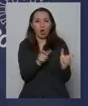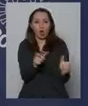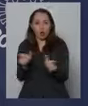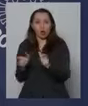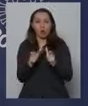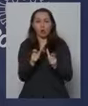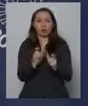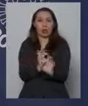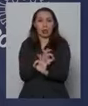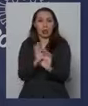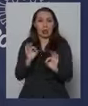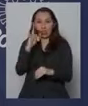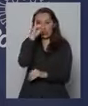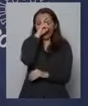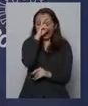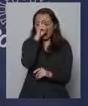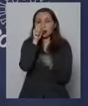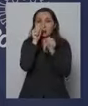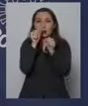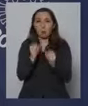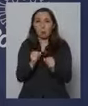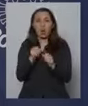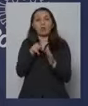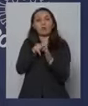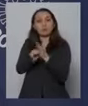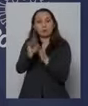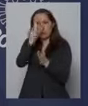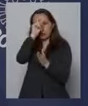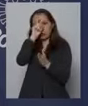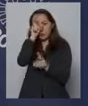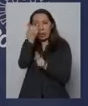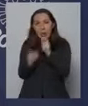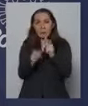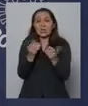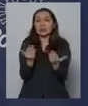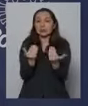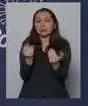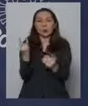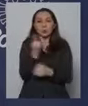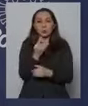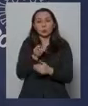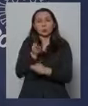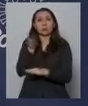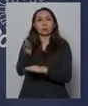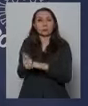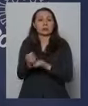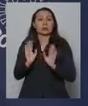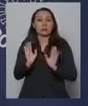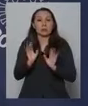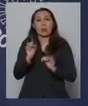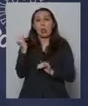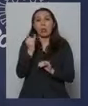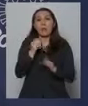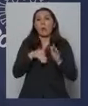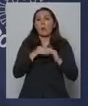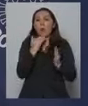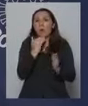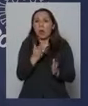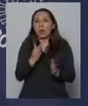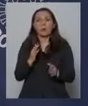obviamente, de no tener dificultades para poder hospitalizar a cada uno de los pacientes que lo requieran, independiente de su